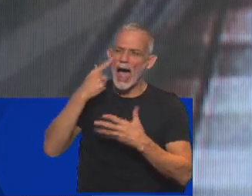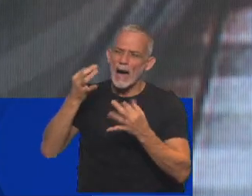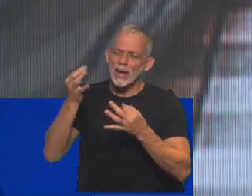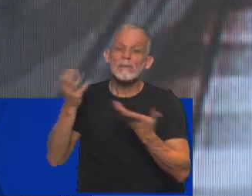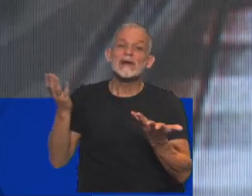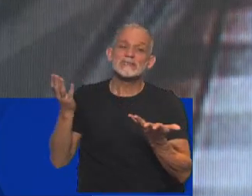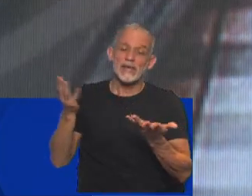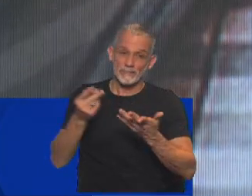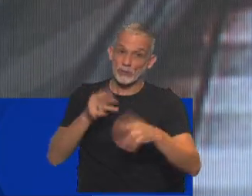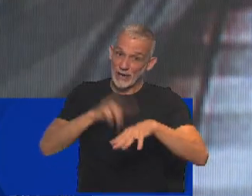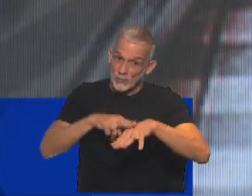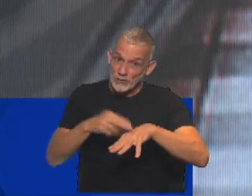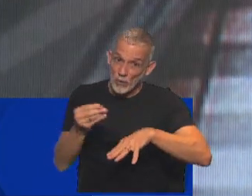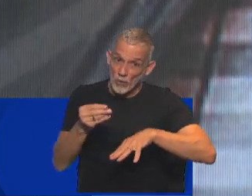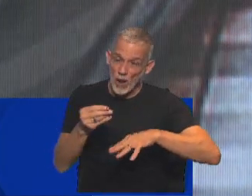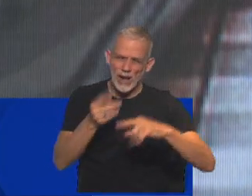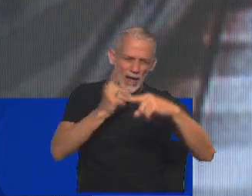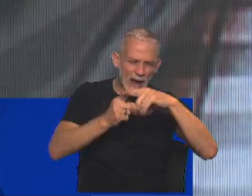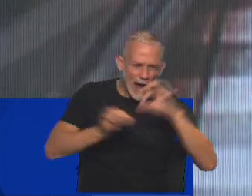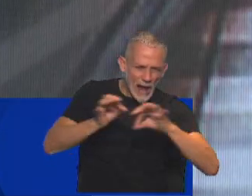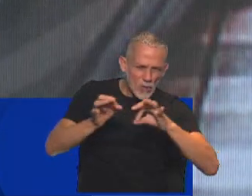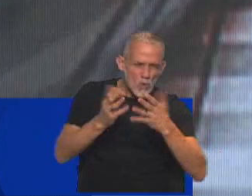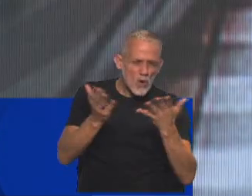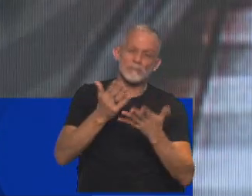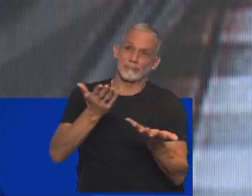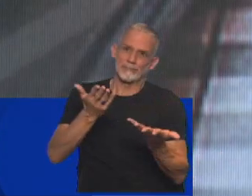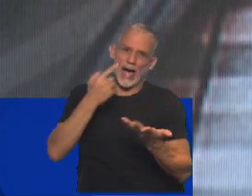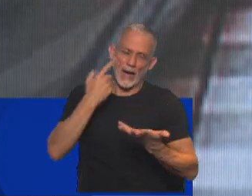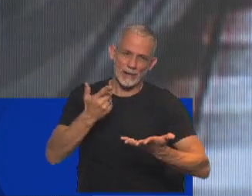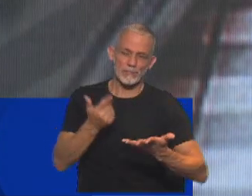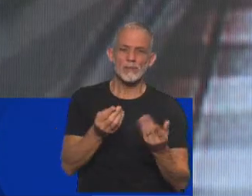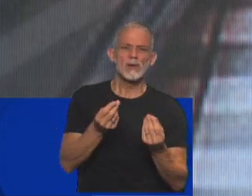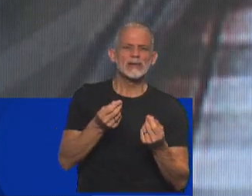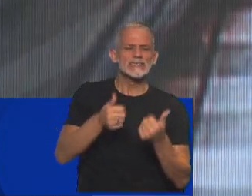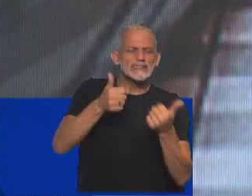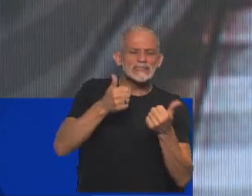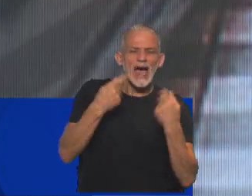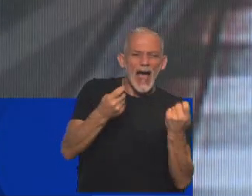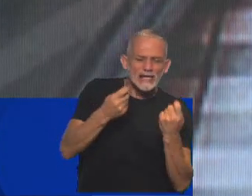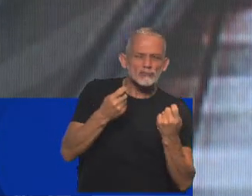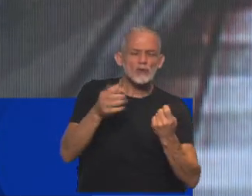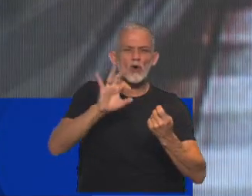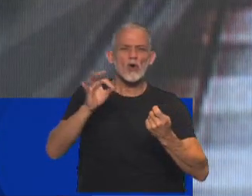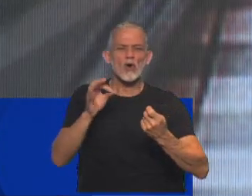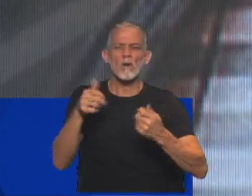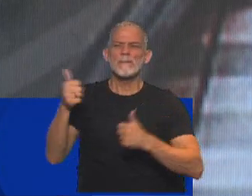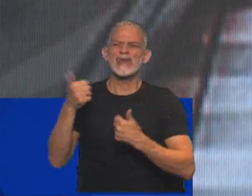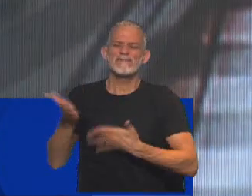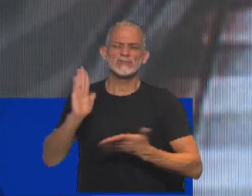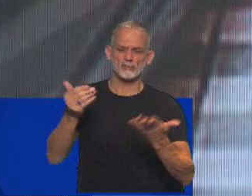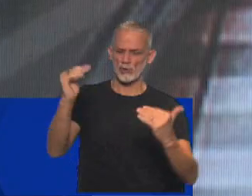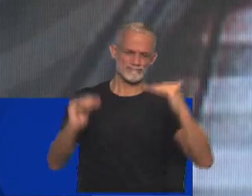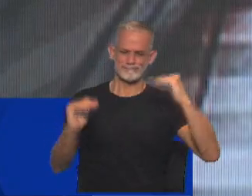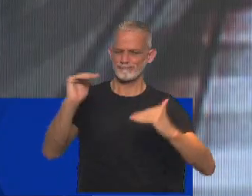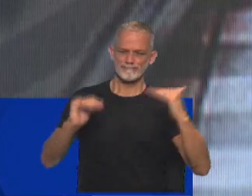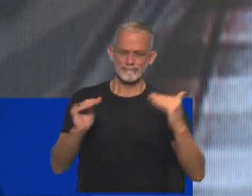siempre lo que yo recomiendo es hacer un cálculo muy obvio, lo que voy a decir, pero es costo-beneficio, porque litigar también tiene un costo, y en una situación